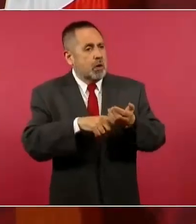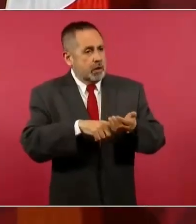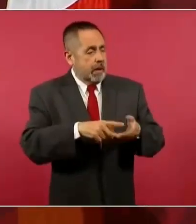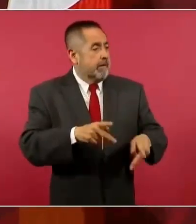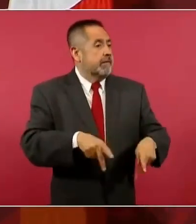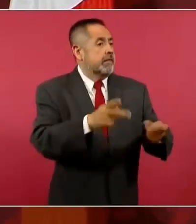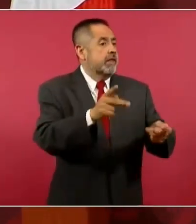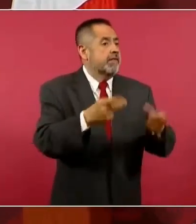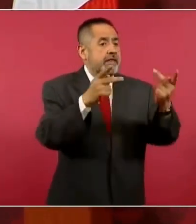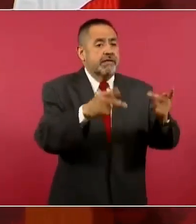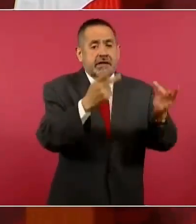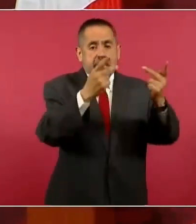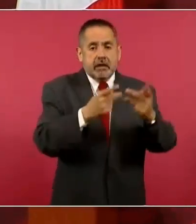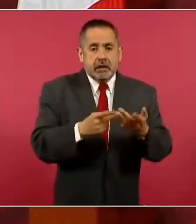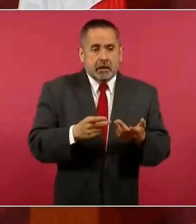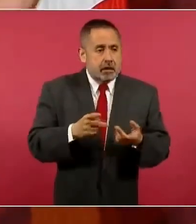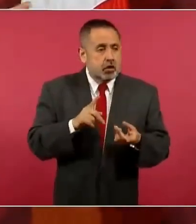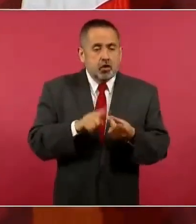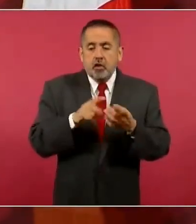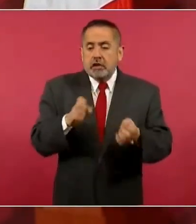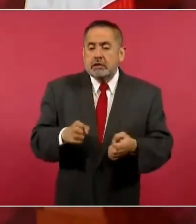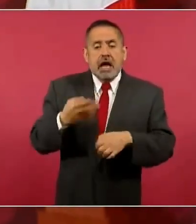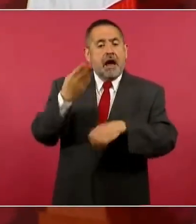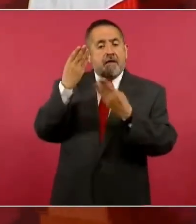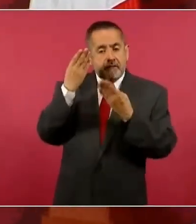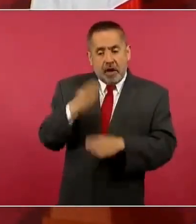y no quedó ningún banco,